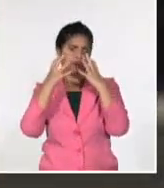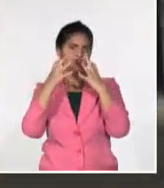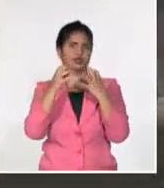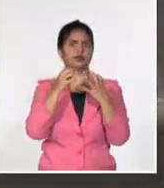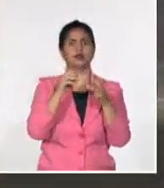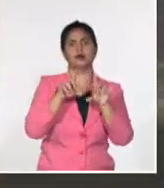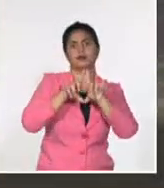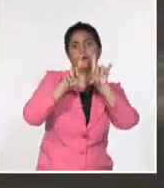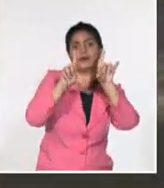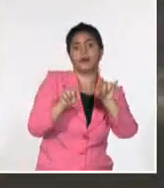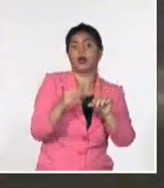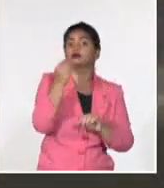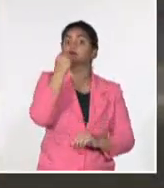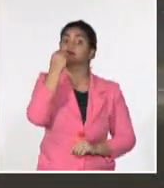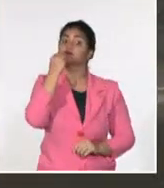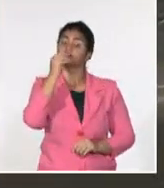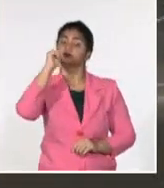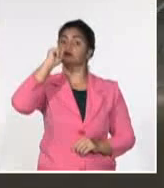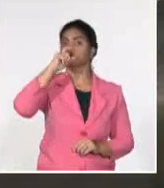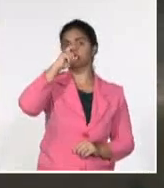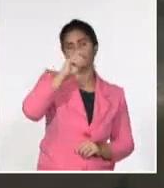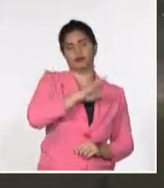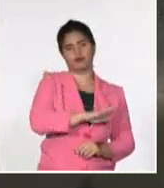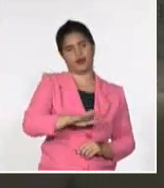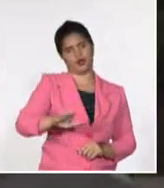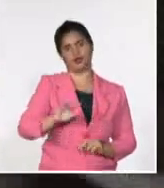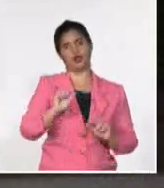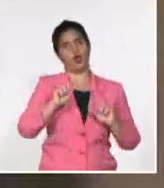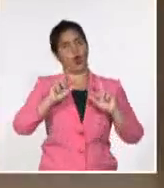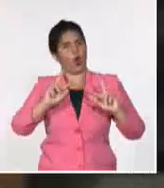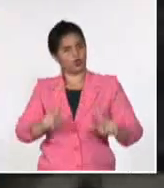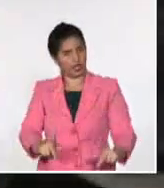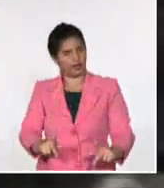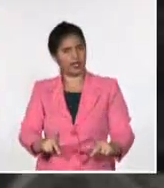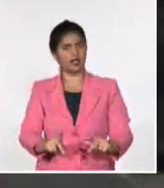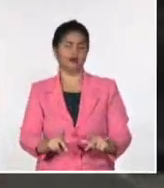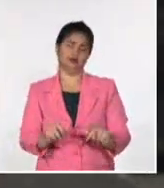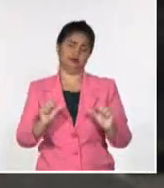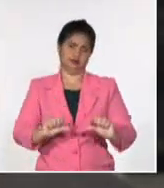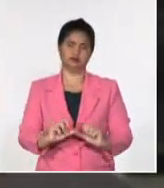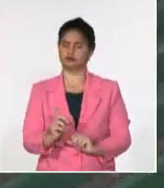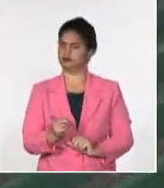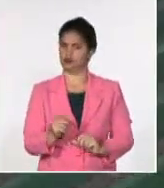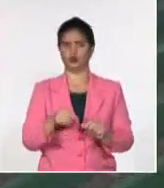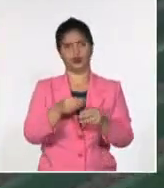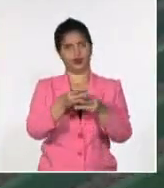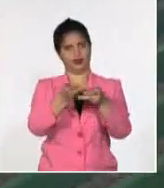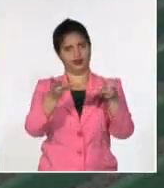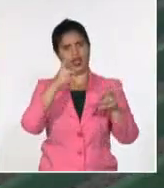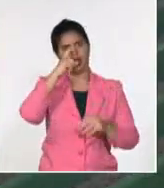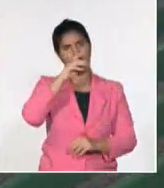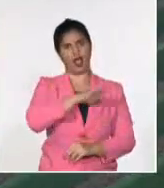ahora sale con nueva imagen, no falte otra vez en la dieta de nuestros niños. Lázaro Manuel Alonso, Canal Cubano de Noticias.